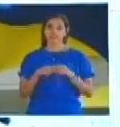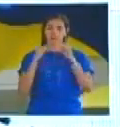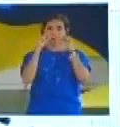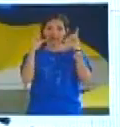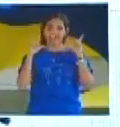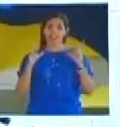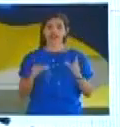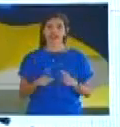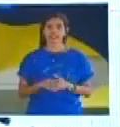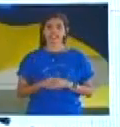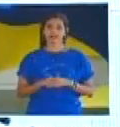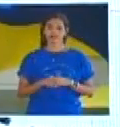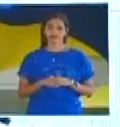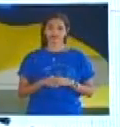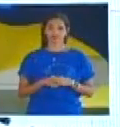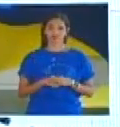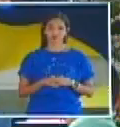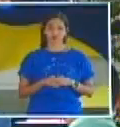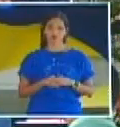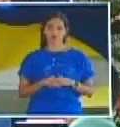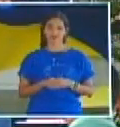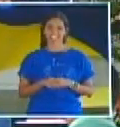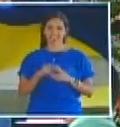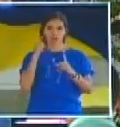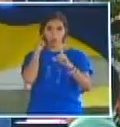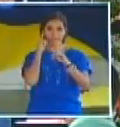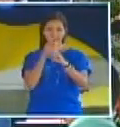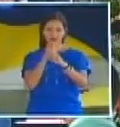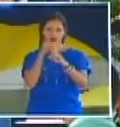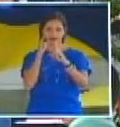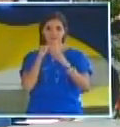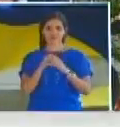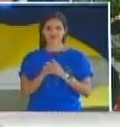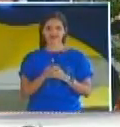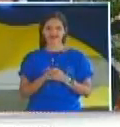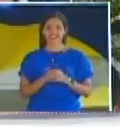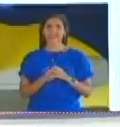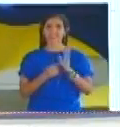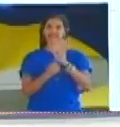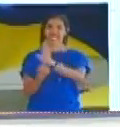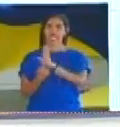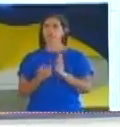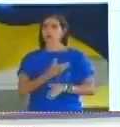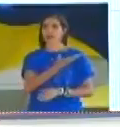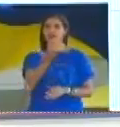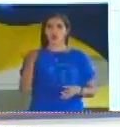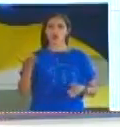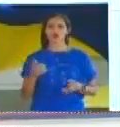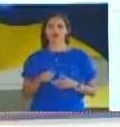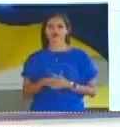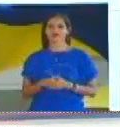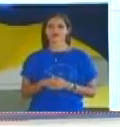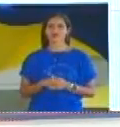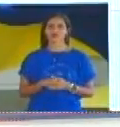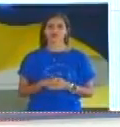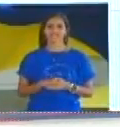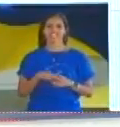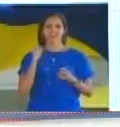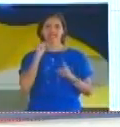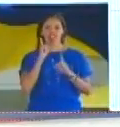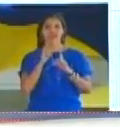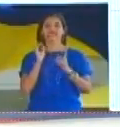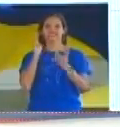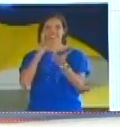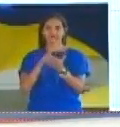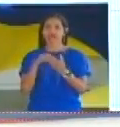Impresionante el amor que nos transmite. La convicción, que debe ser ejemplo para todos. Debe llegar